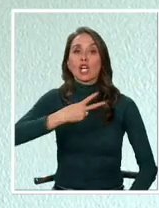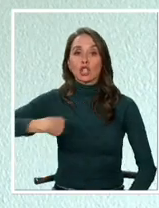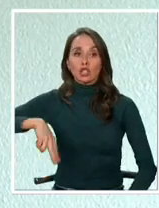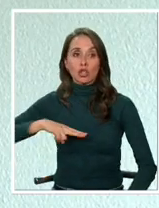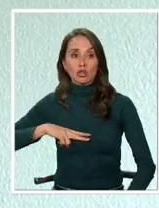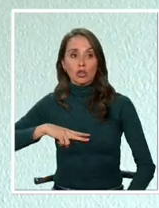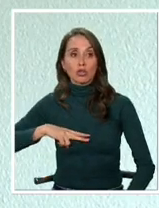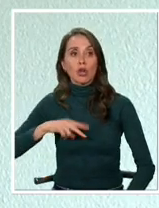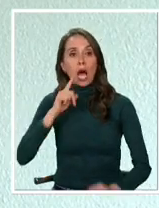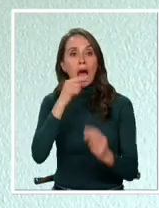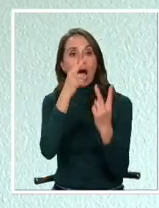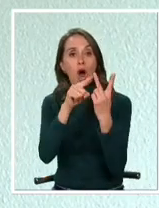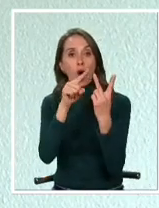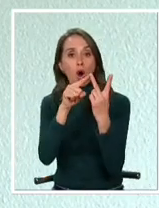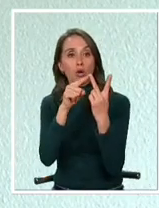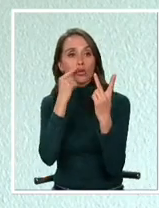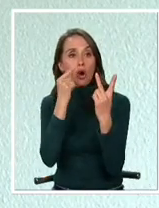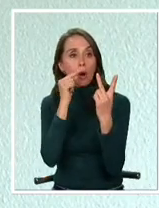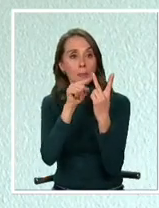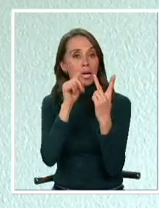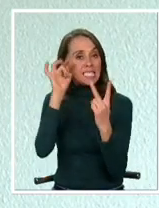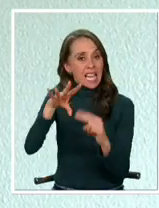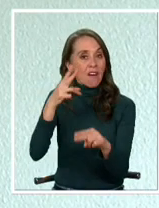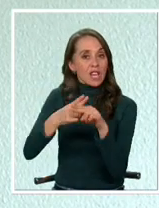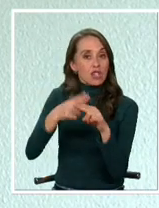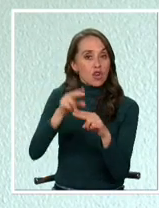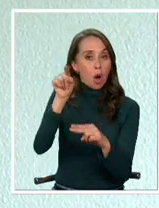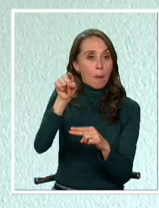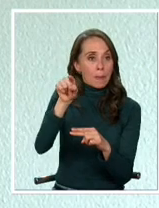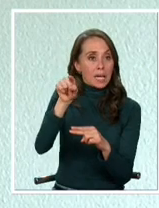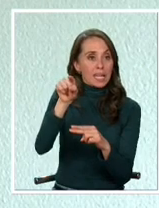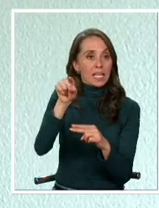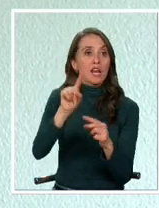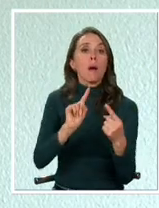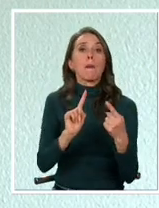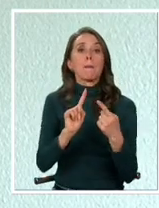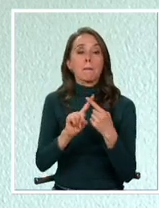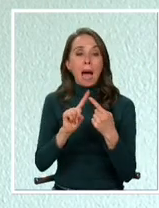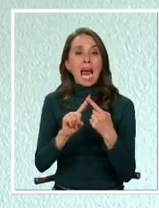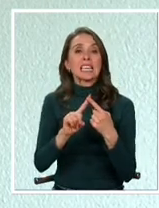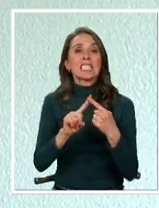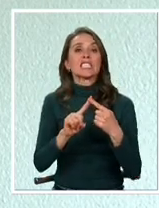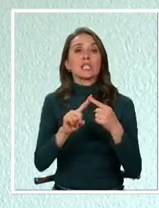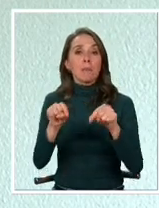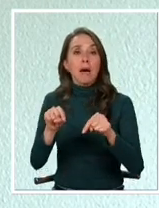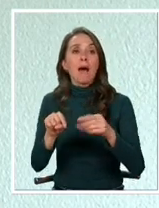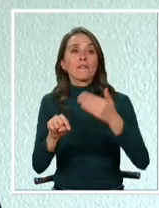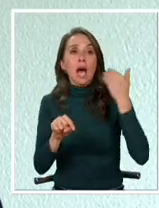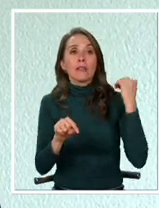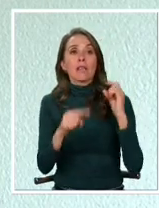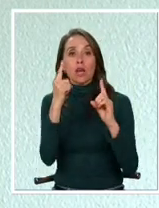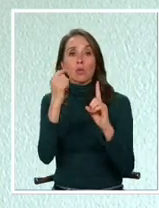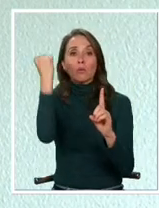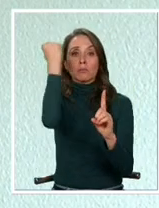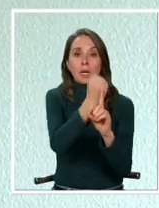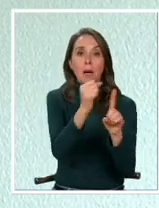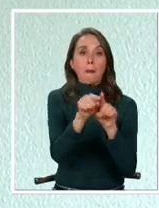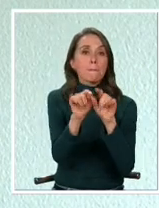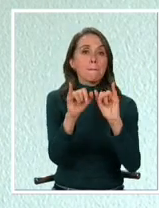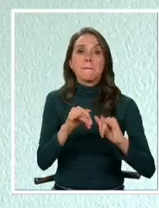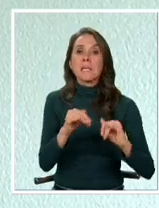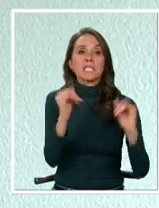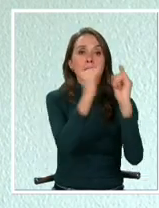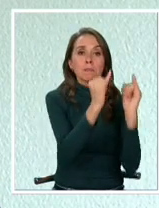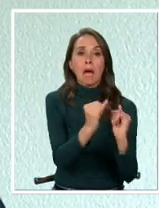teníamos a un sujeto que ya lo teníamos identificado que estaba participando o que había participado lo menos en un hecho de las mismas